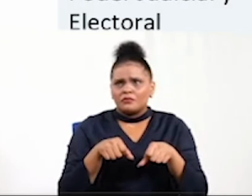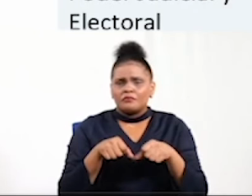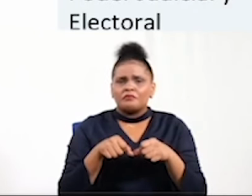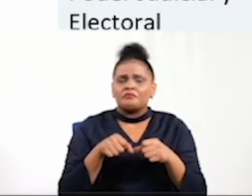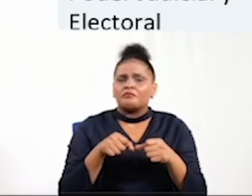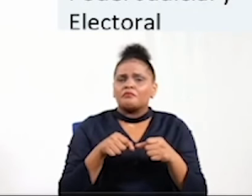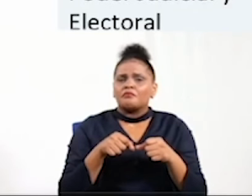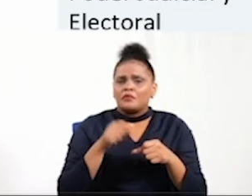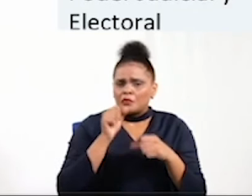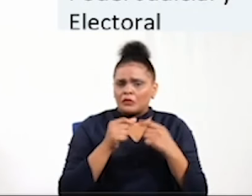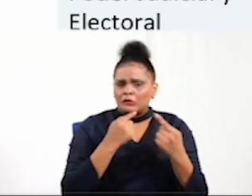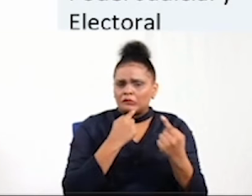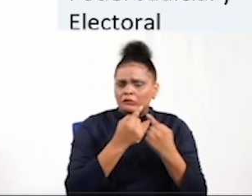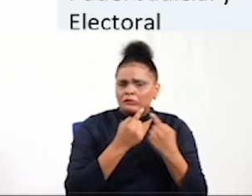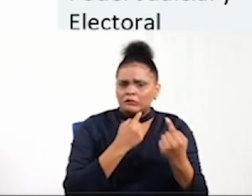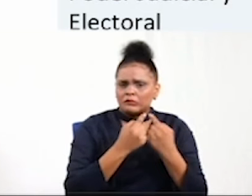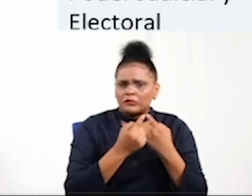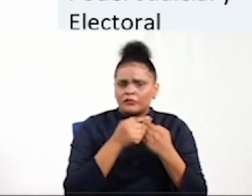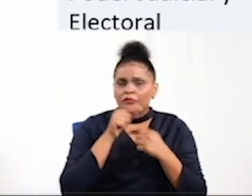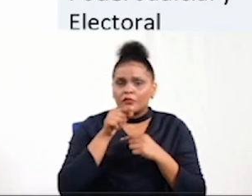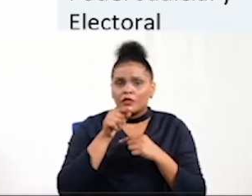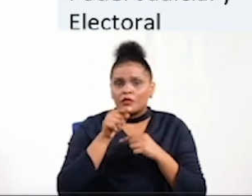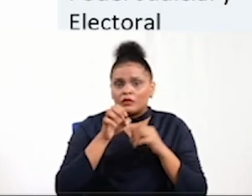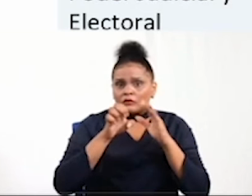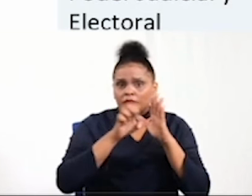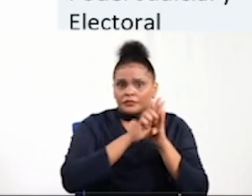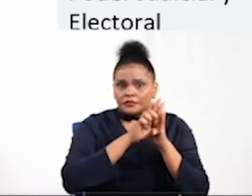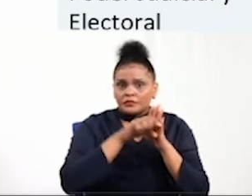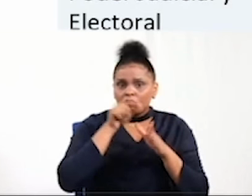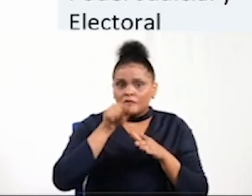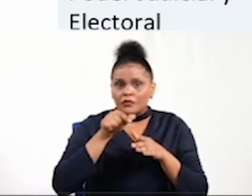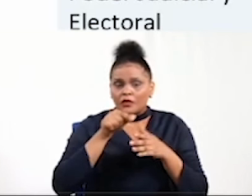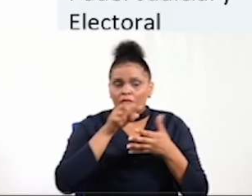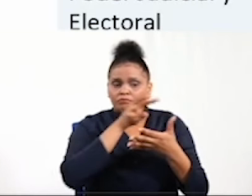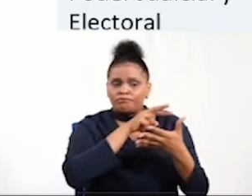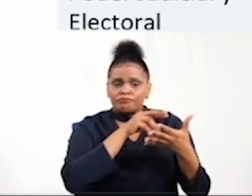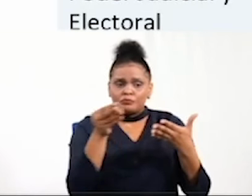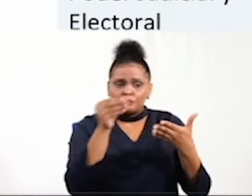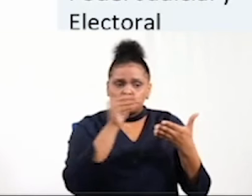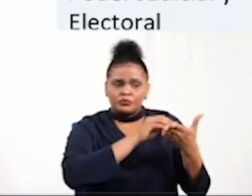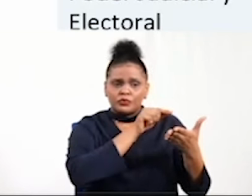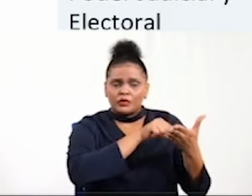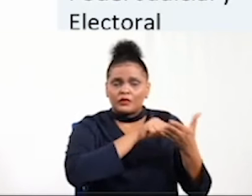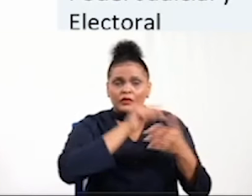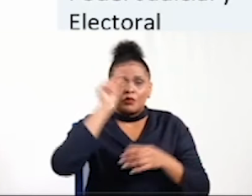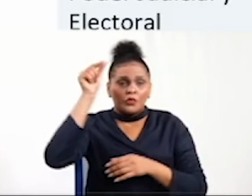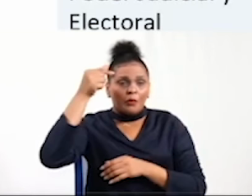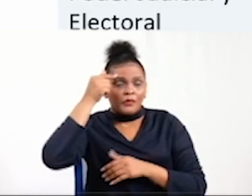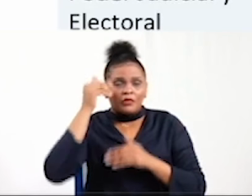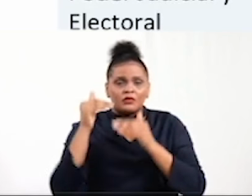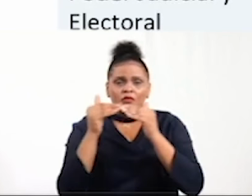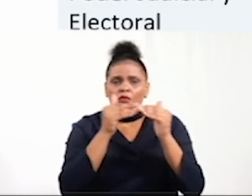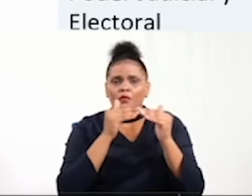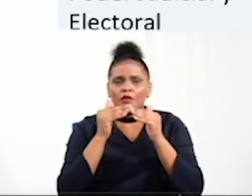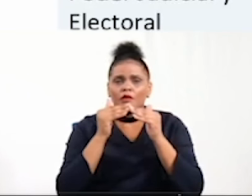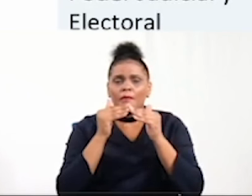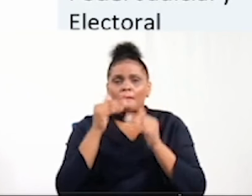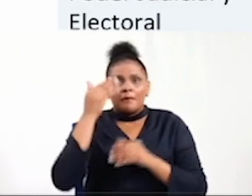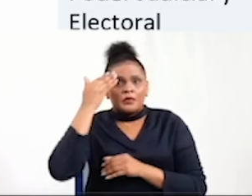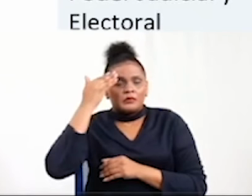discursivos no ya sea dentro de sus estatutos o dentro de sus planes de gobierno no que apelen a la igualdad pero no